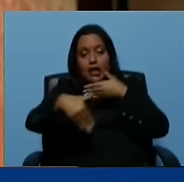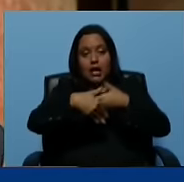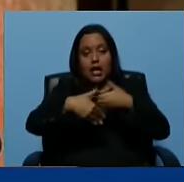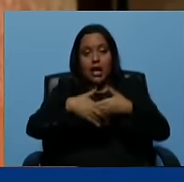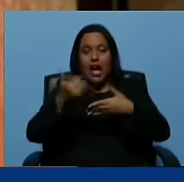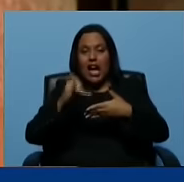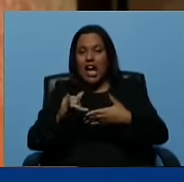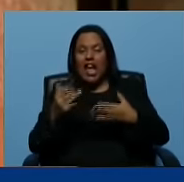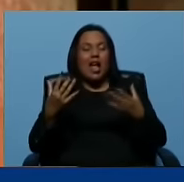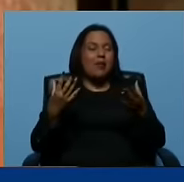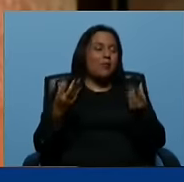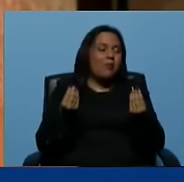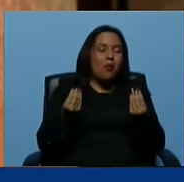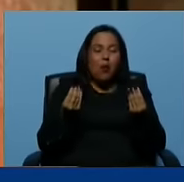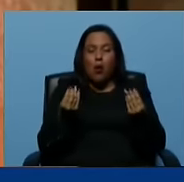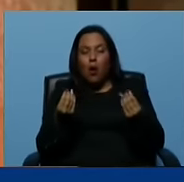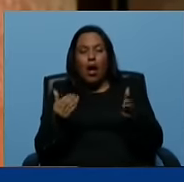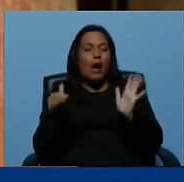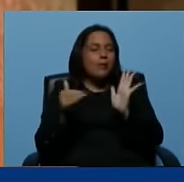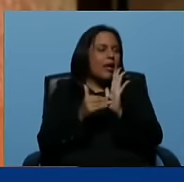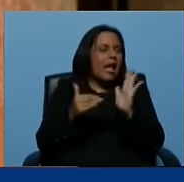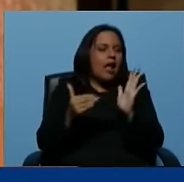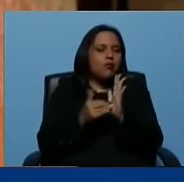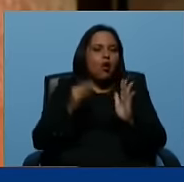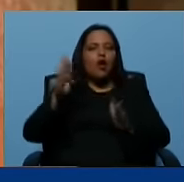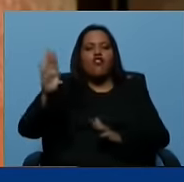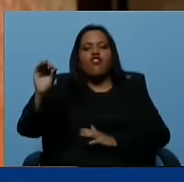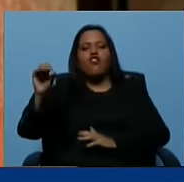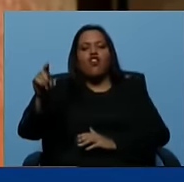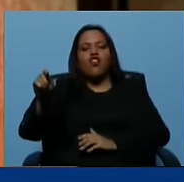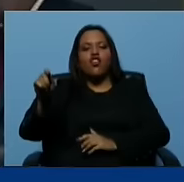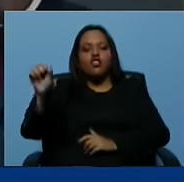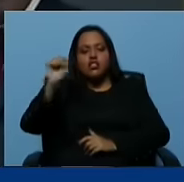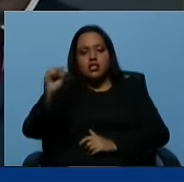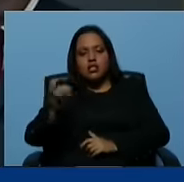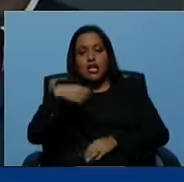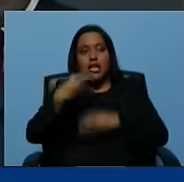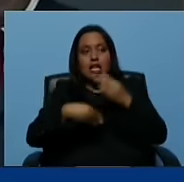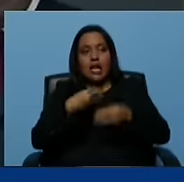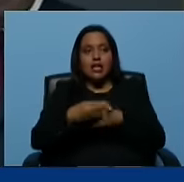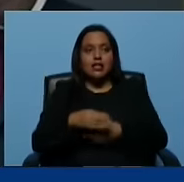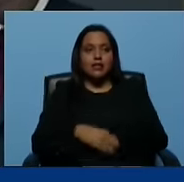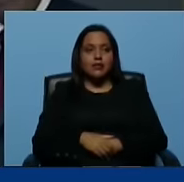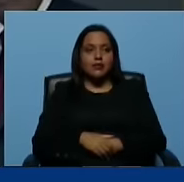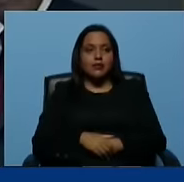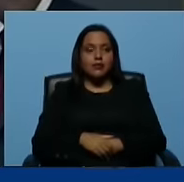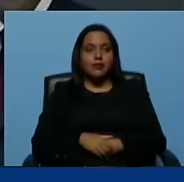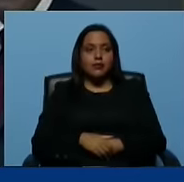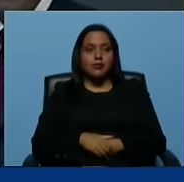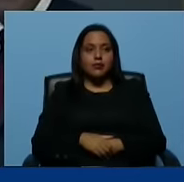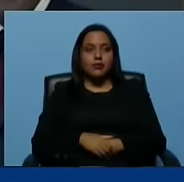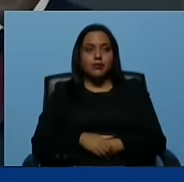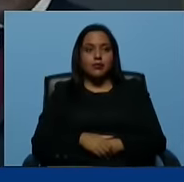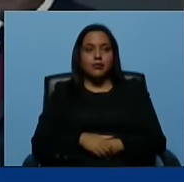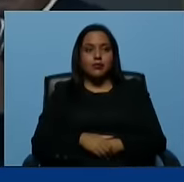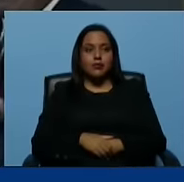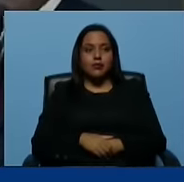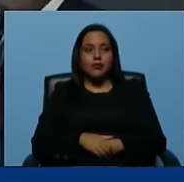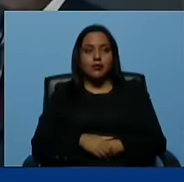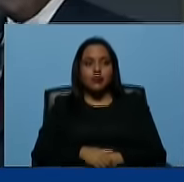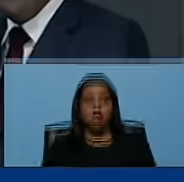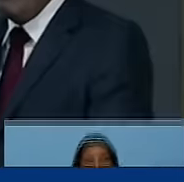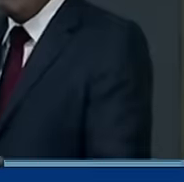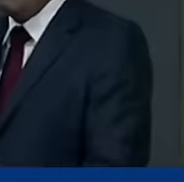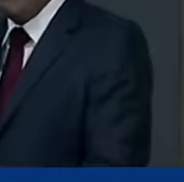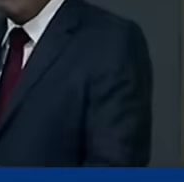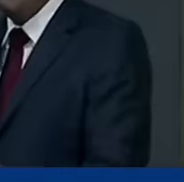activan miles y miles y miles de bots y construyen una mayoría artificiosa, una mayoría de mentira, y se